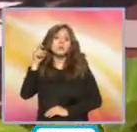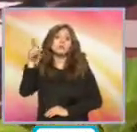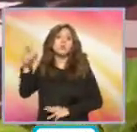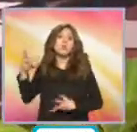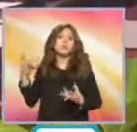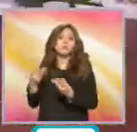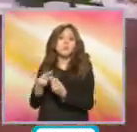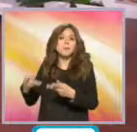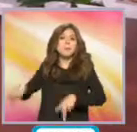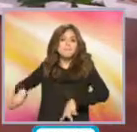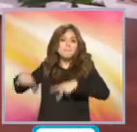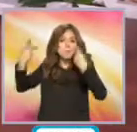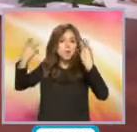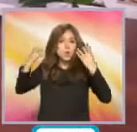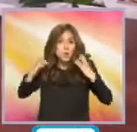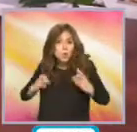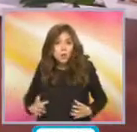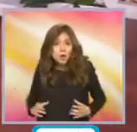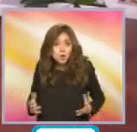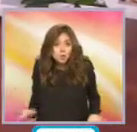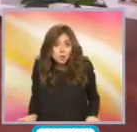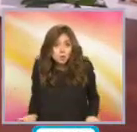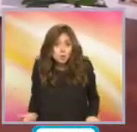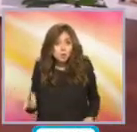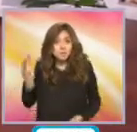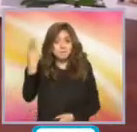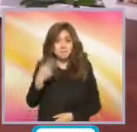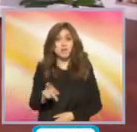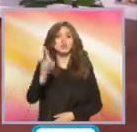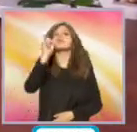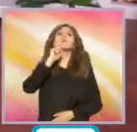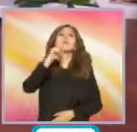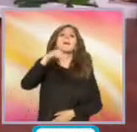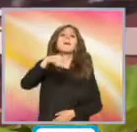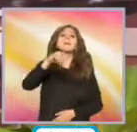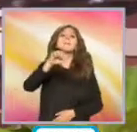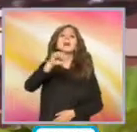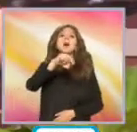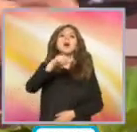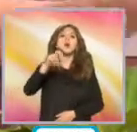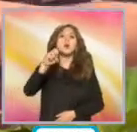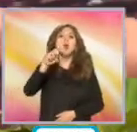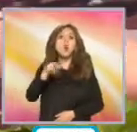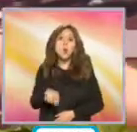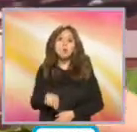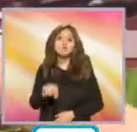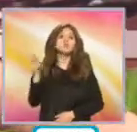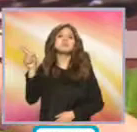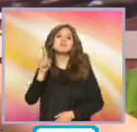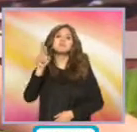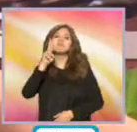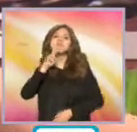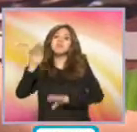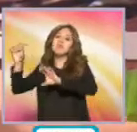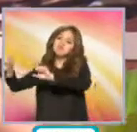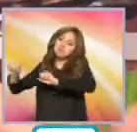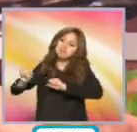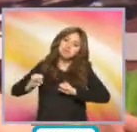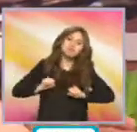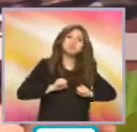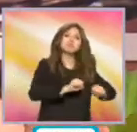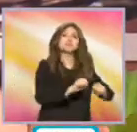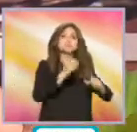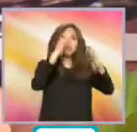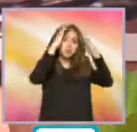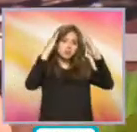casar bien. En este caso, Wow. Manon, muy jovencita, no se porta muy bien en su pueblo y la mandan al convento. Pero en el